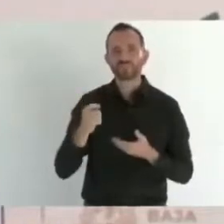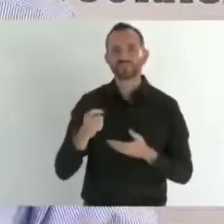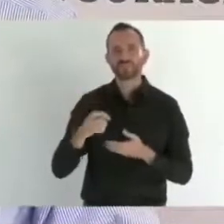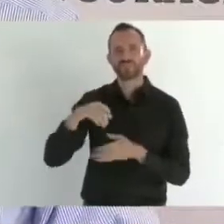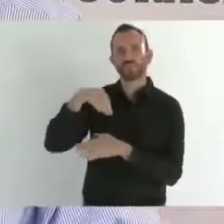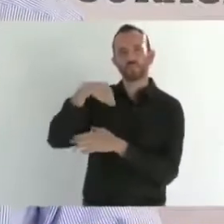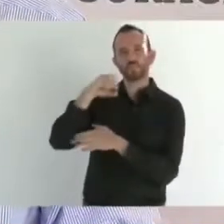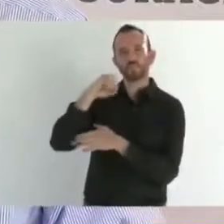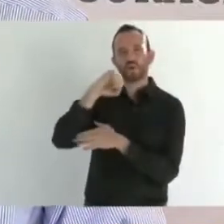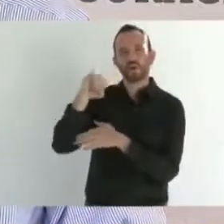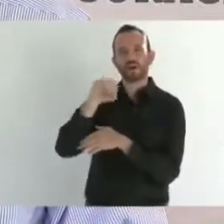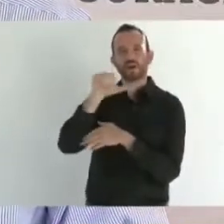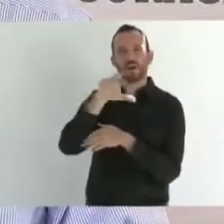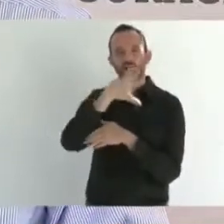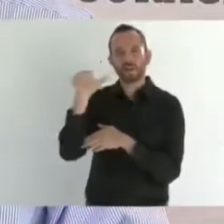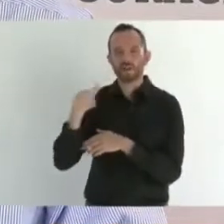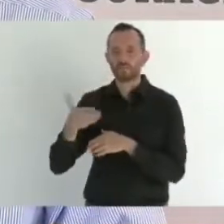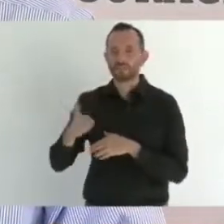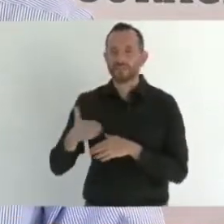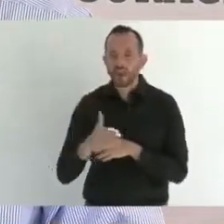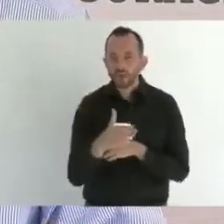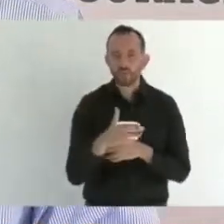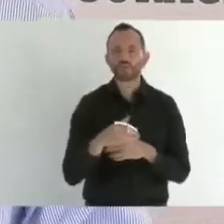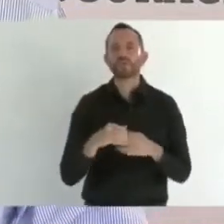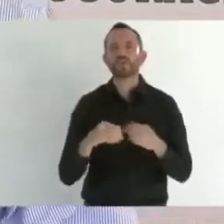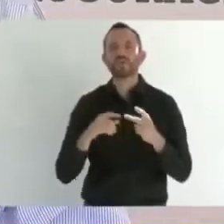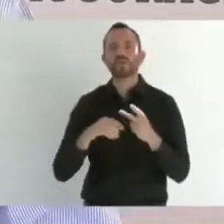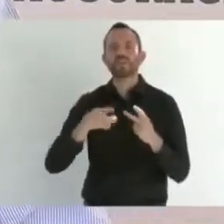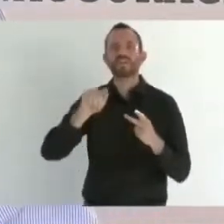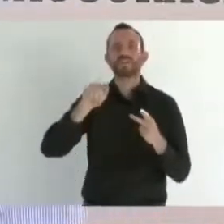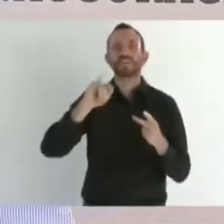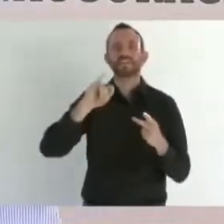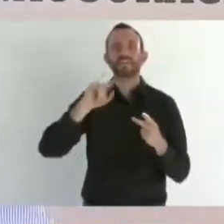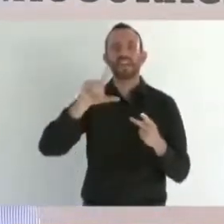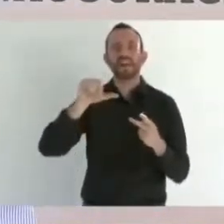tilapia da 1 un restaurante